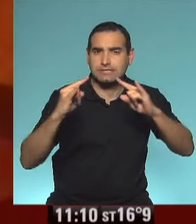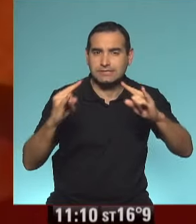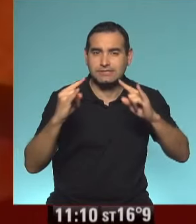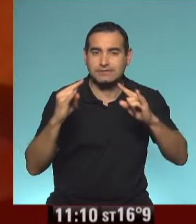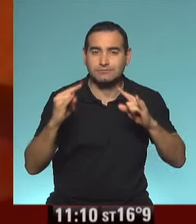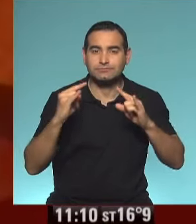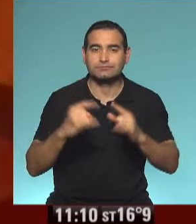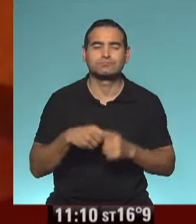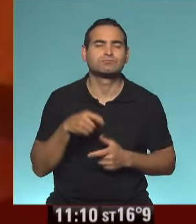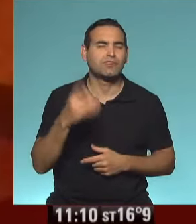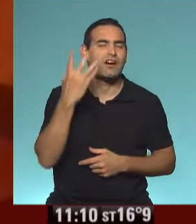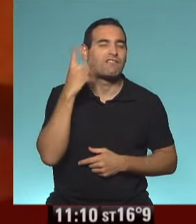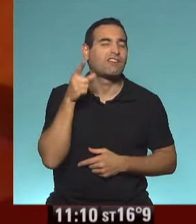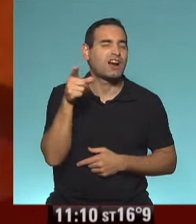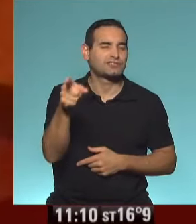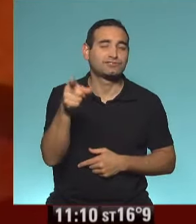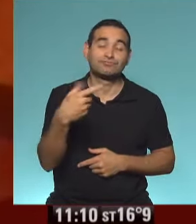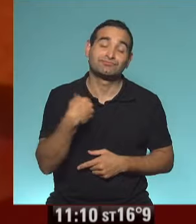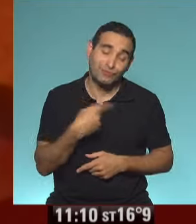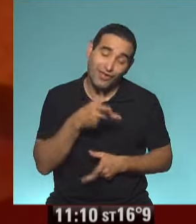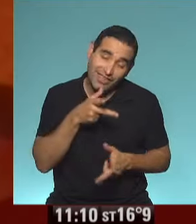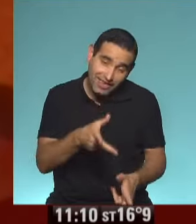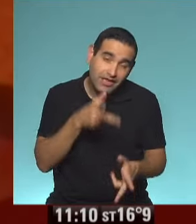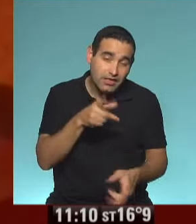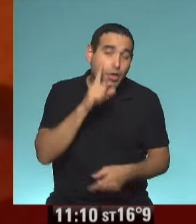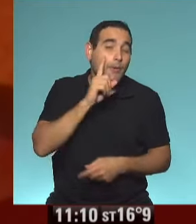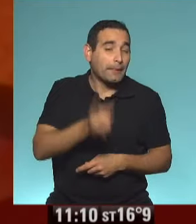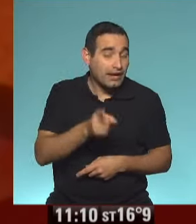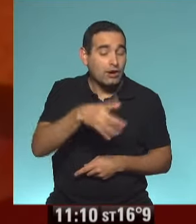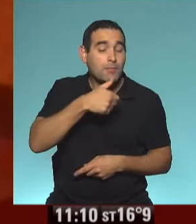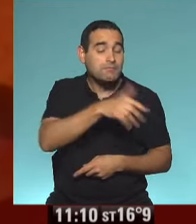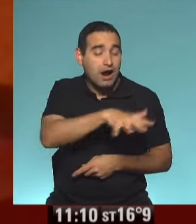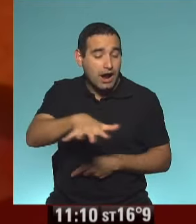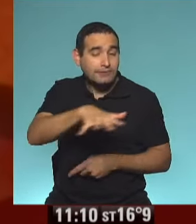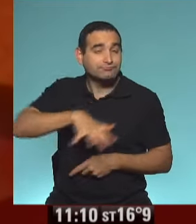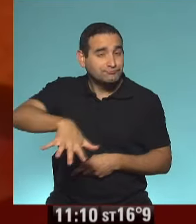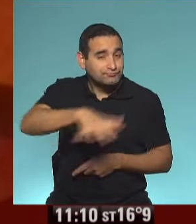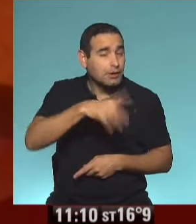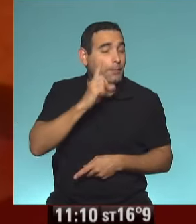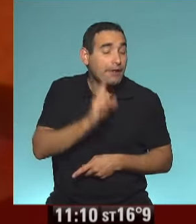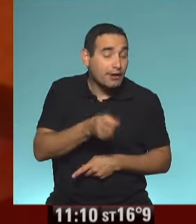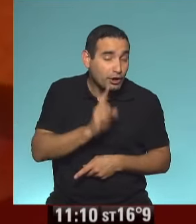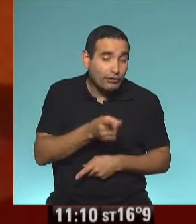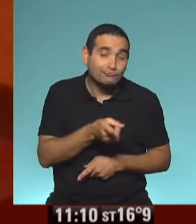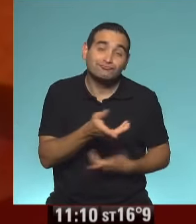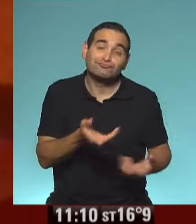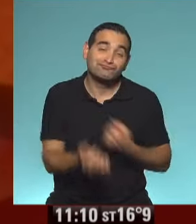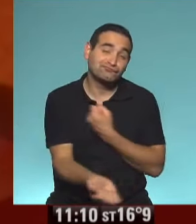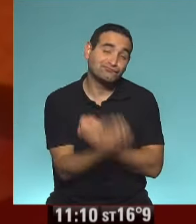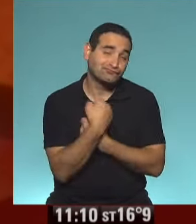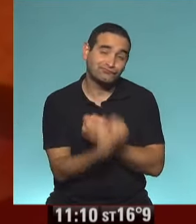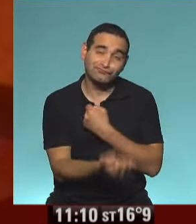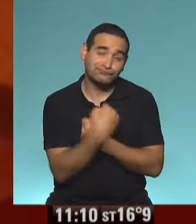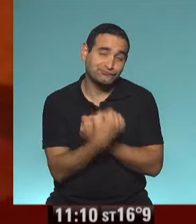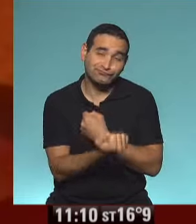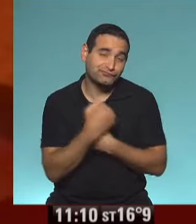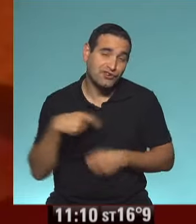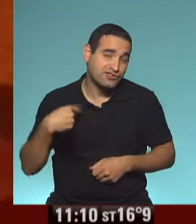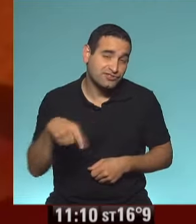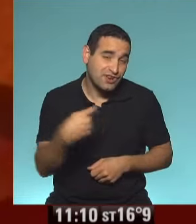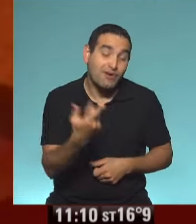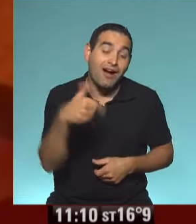Es francés. Les vengo diciendo que es peligroso andar por estos lugares. Pero, ¿para qué? Si me hicieran caso, no estarían